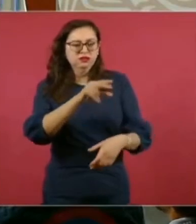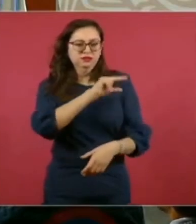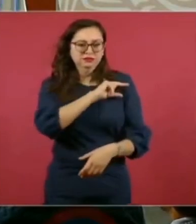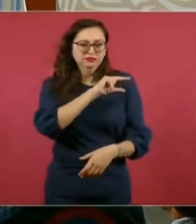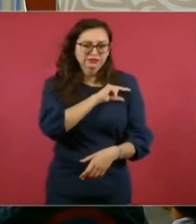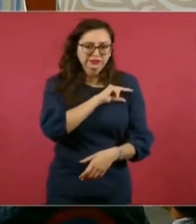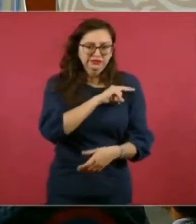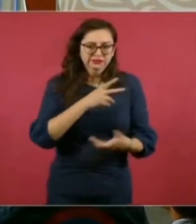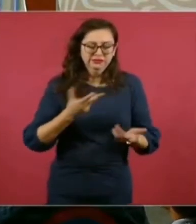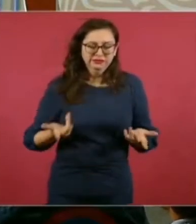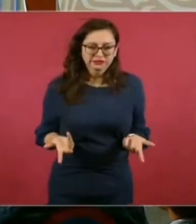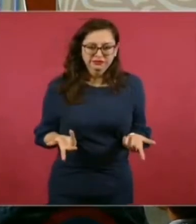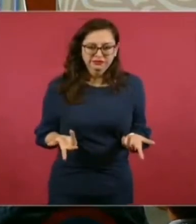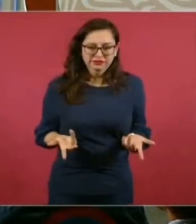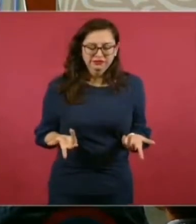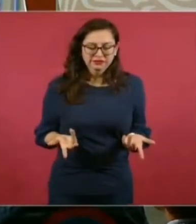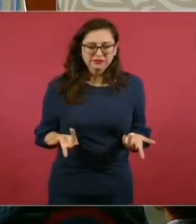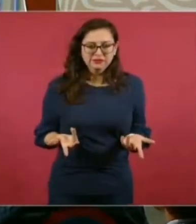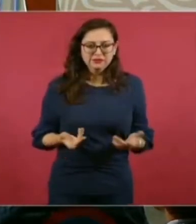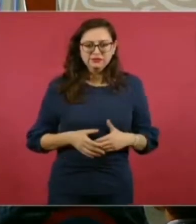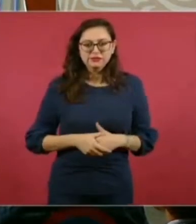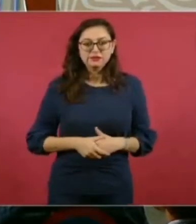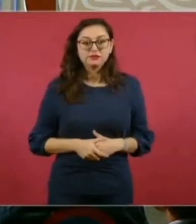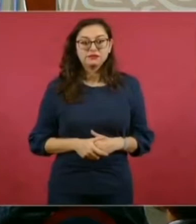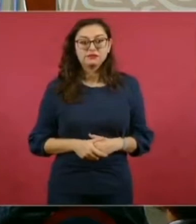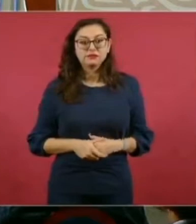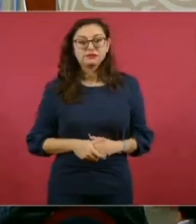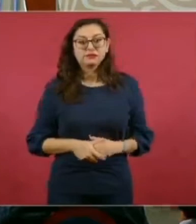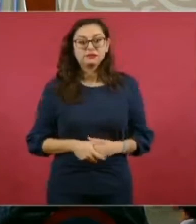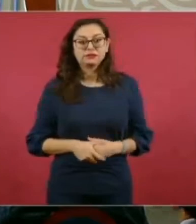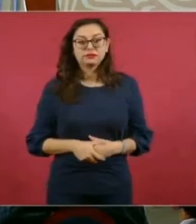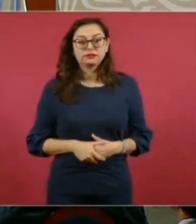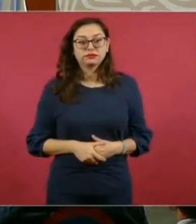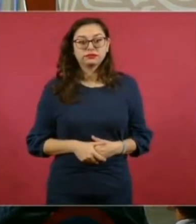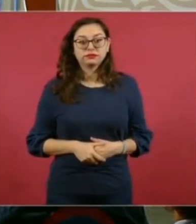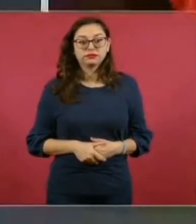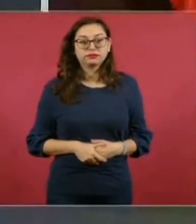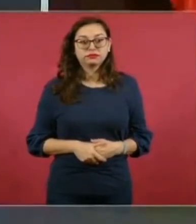A ver la roca, mira, eso no la puedo hacer yo.